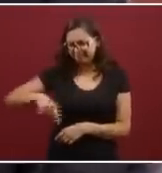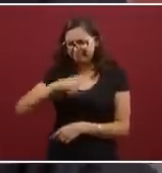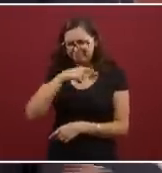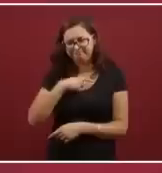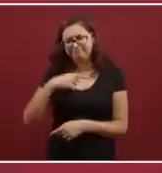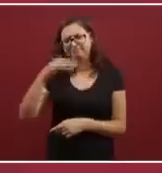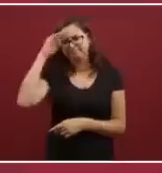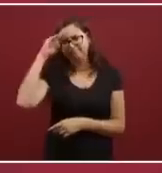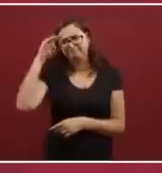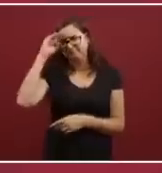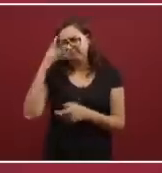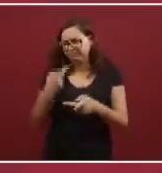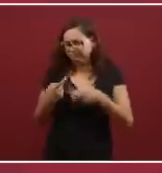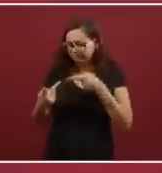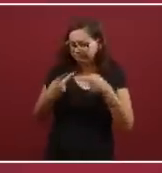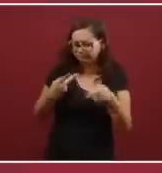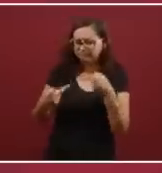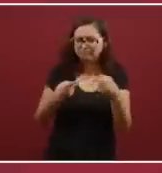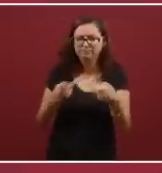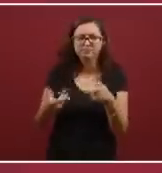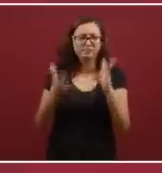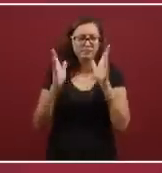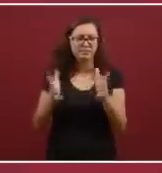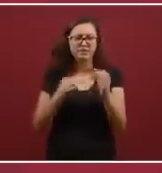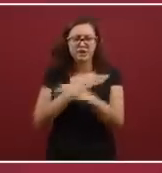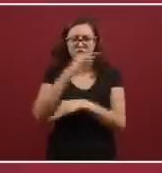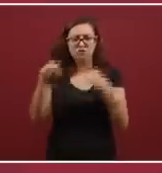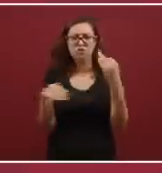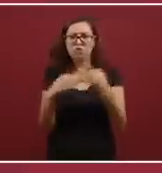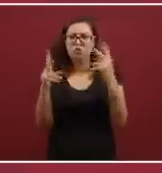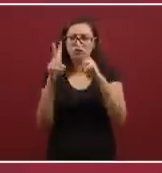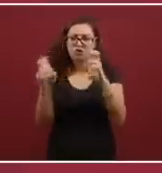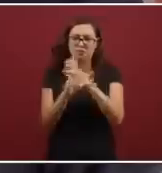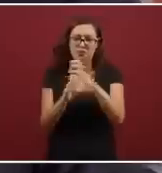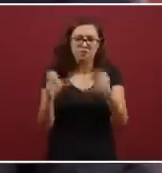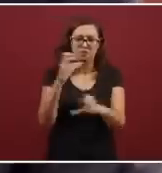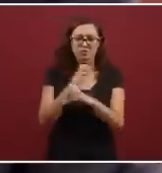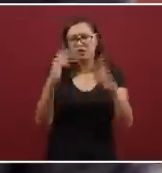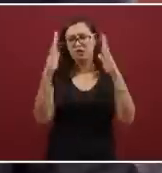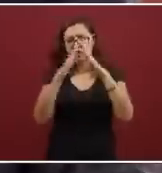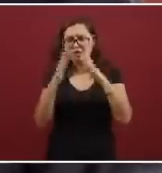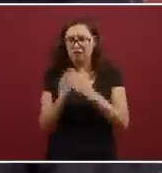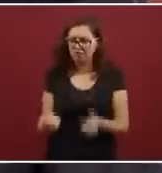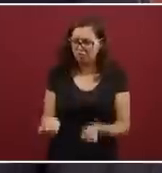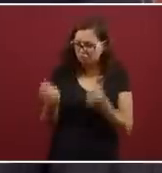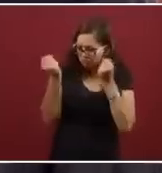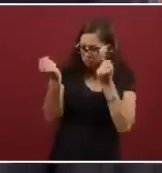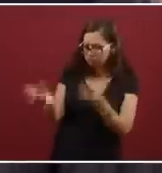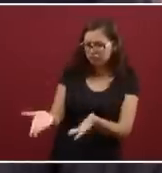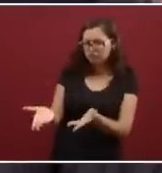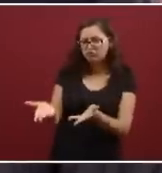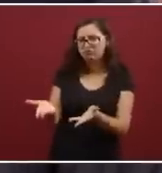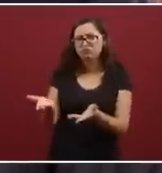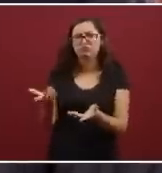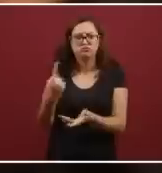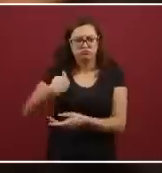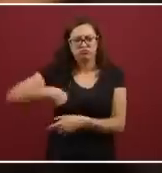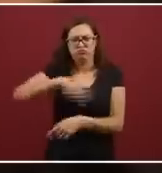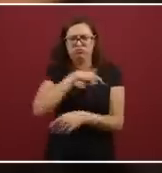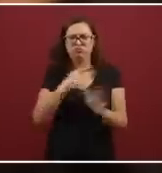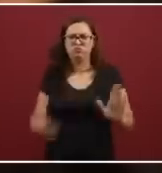ya se entregaron todos los enseres domésticos, de acuerdo a lo que